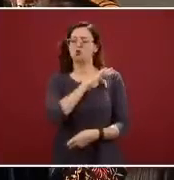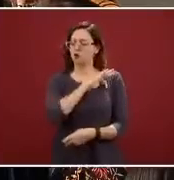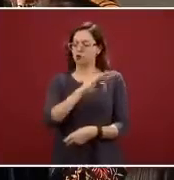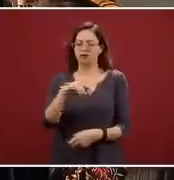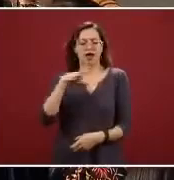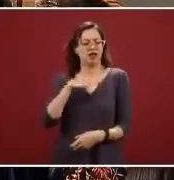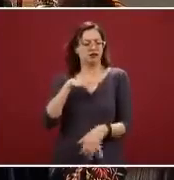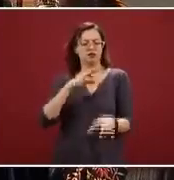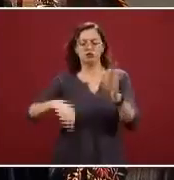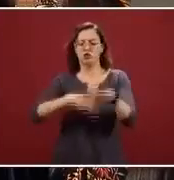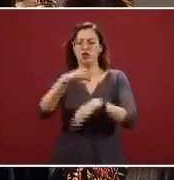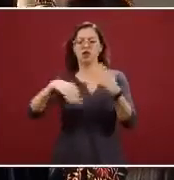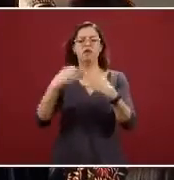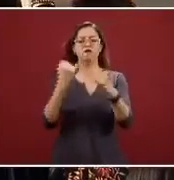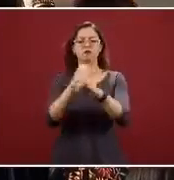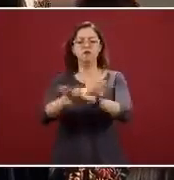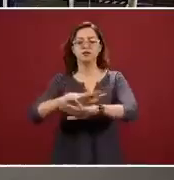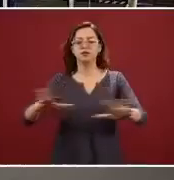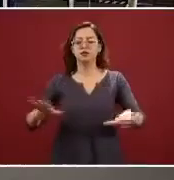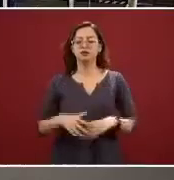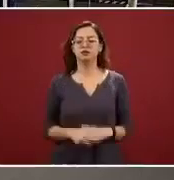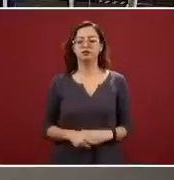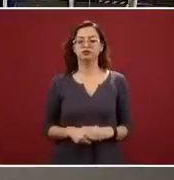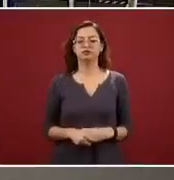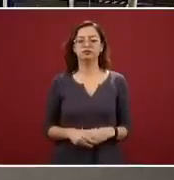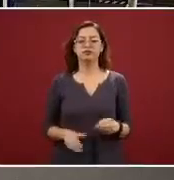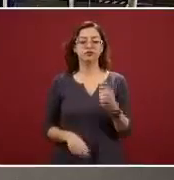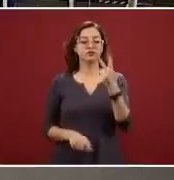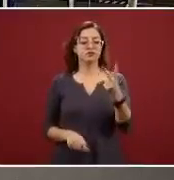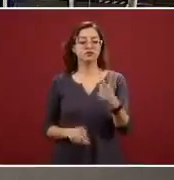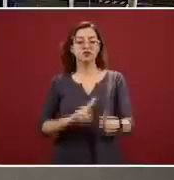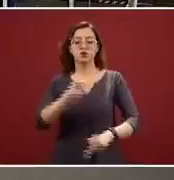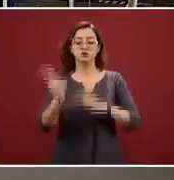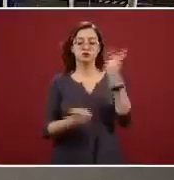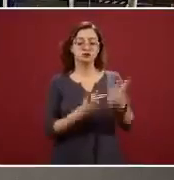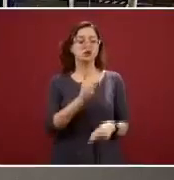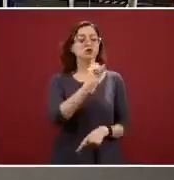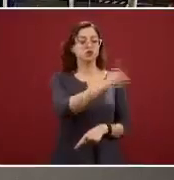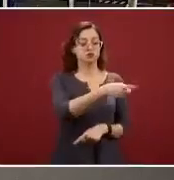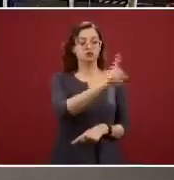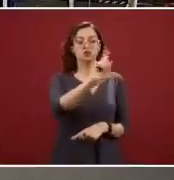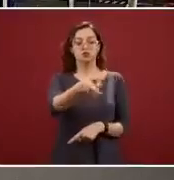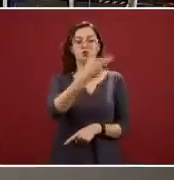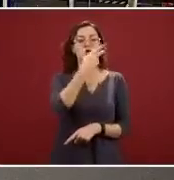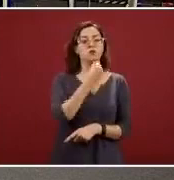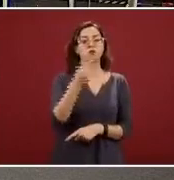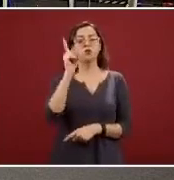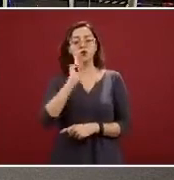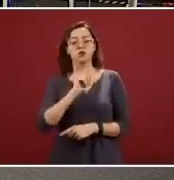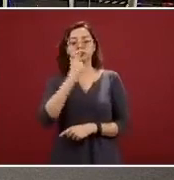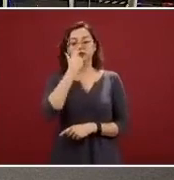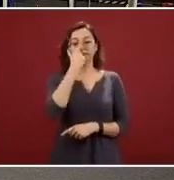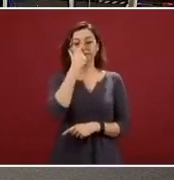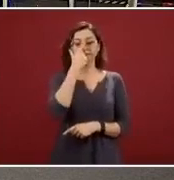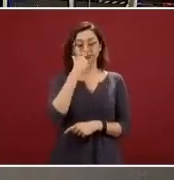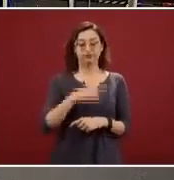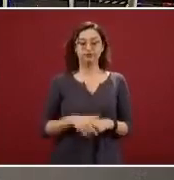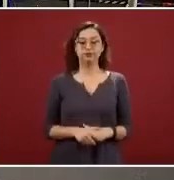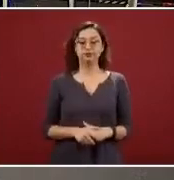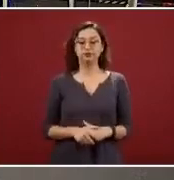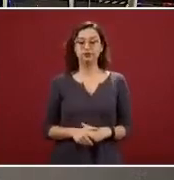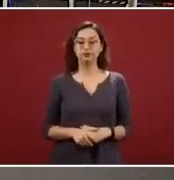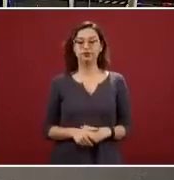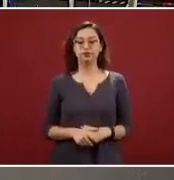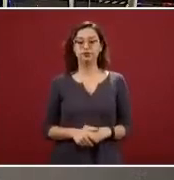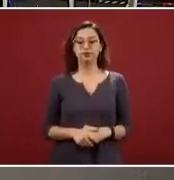la información. Pasamos a 2 preguntas ahora de este lado, al compañero y la compañera aquí del medio. Y ahorita venimos para acá